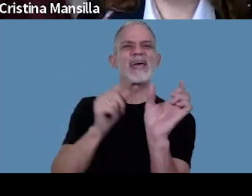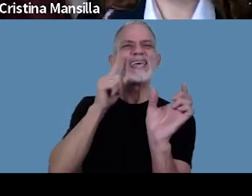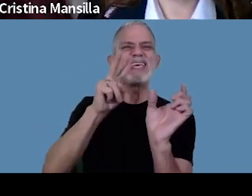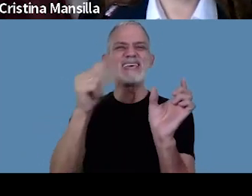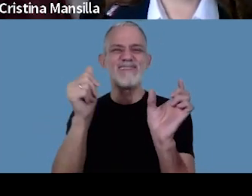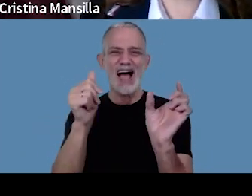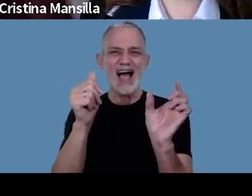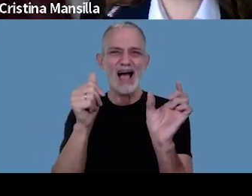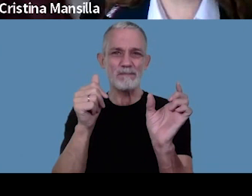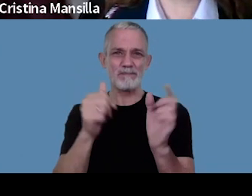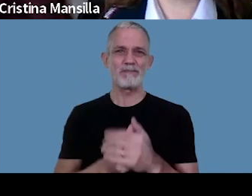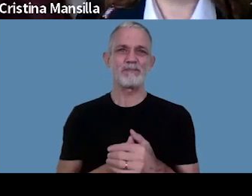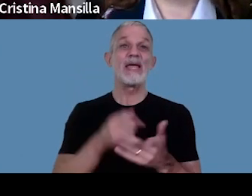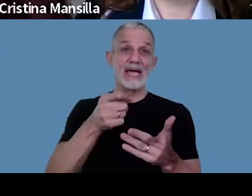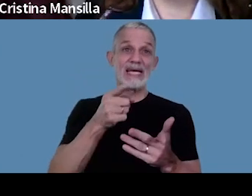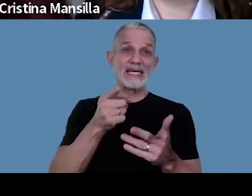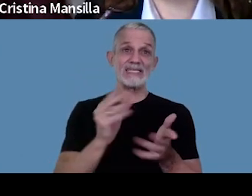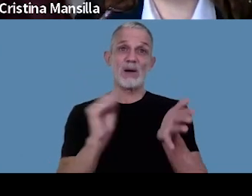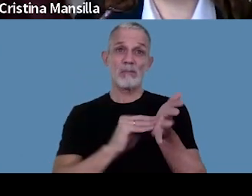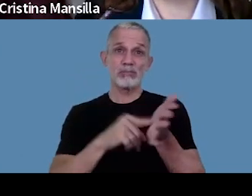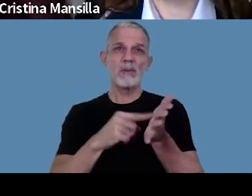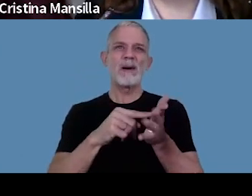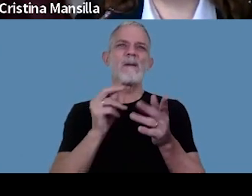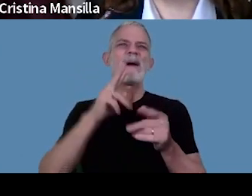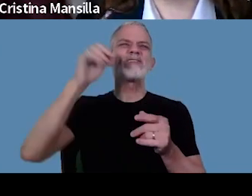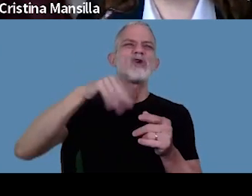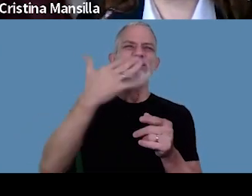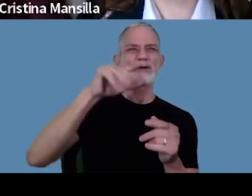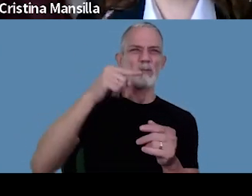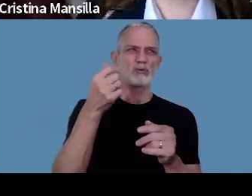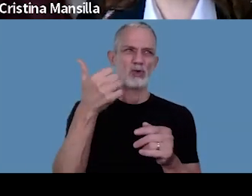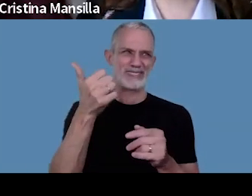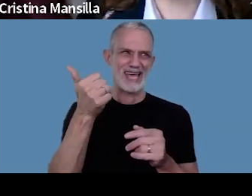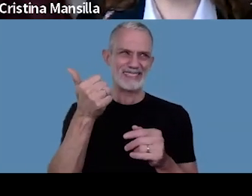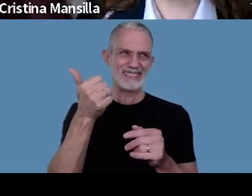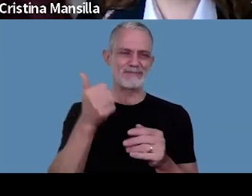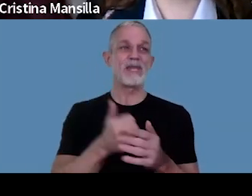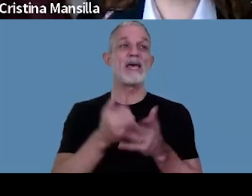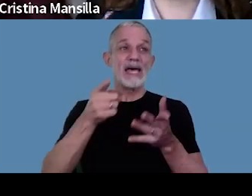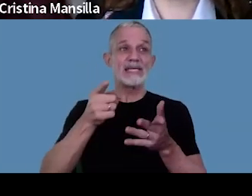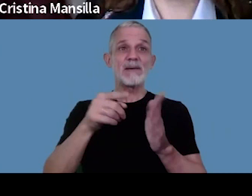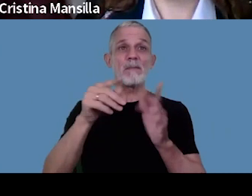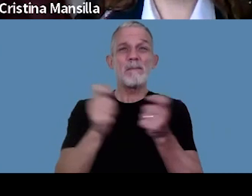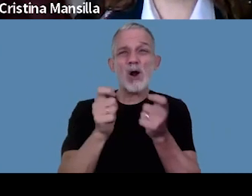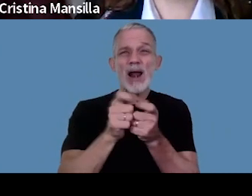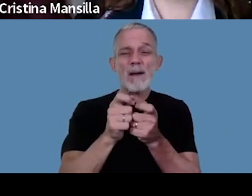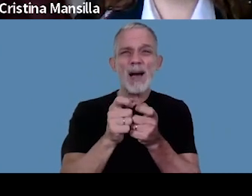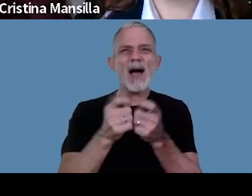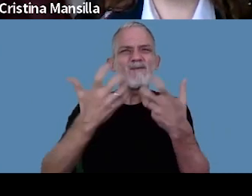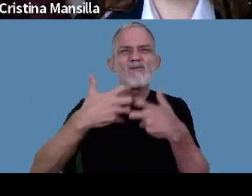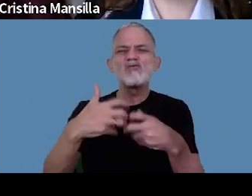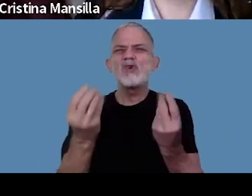1, consignarse. Cuando hablamos de programa aplicativo es porque este programa funciona